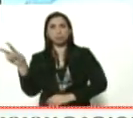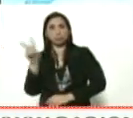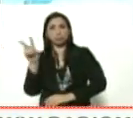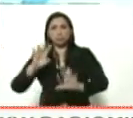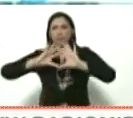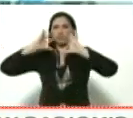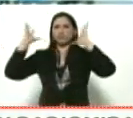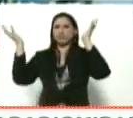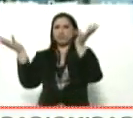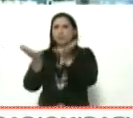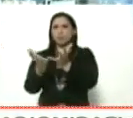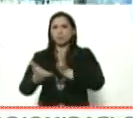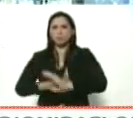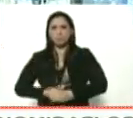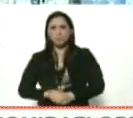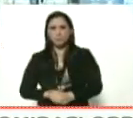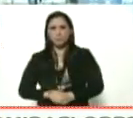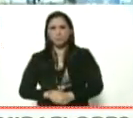en el mundo.